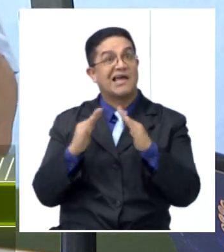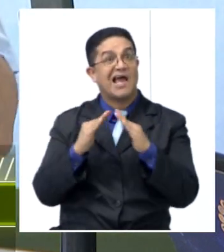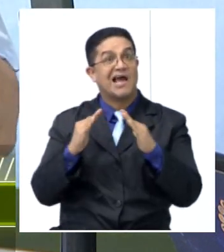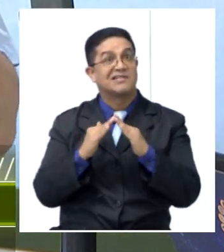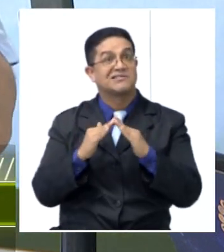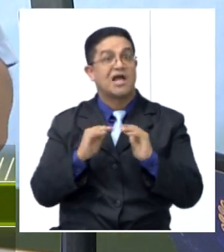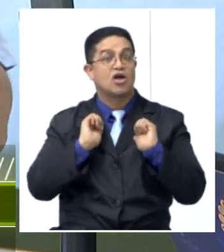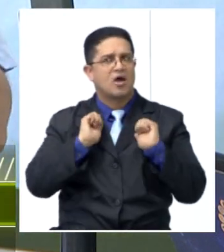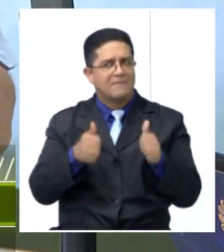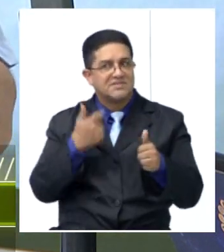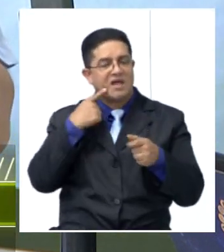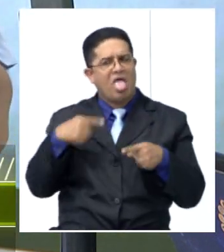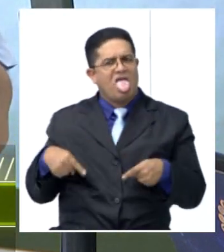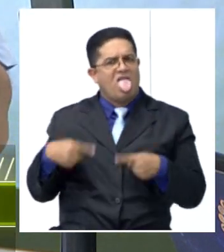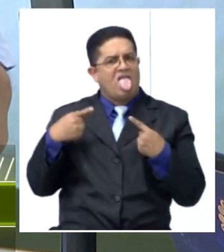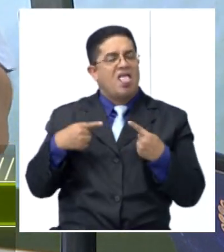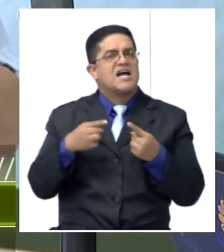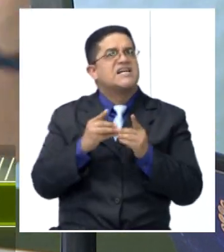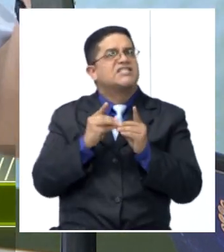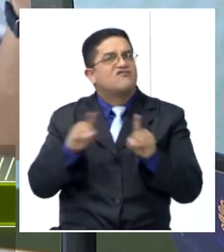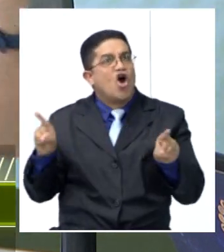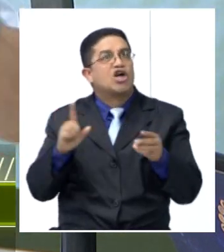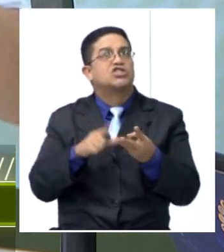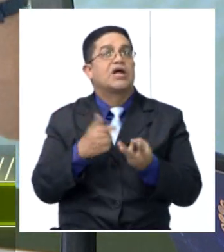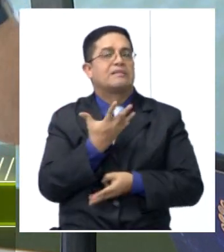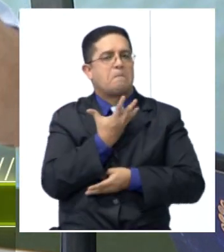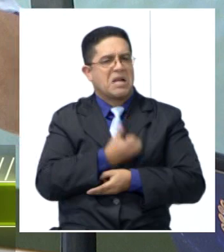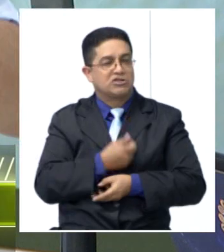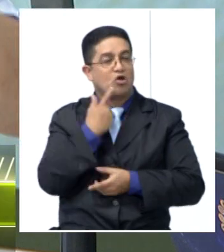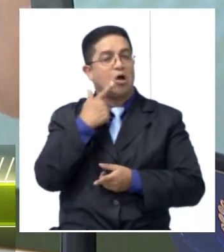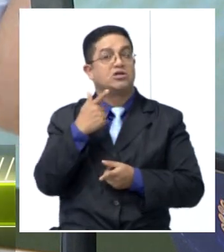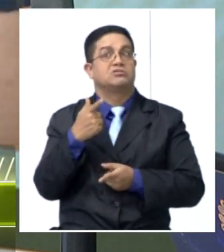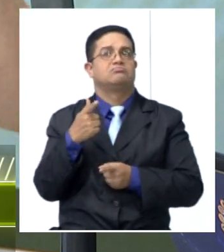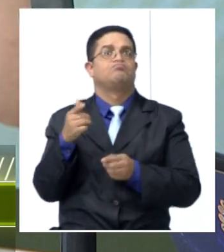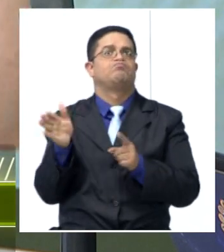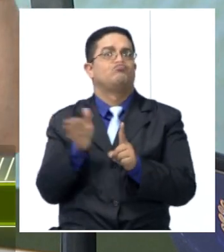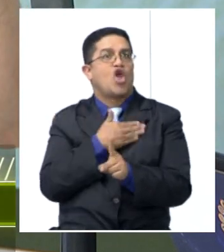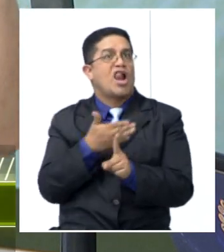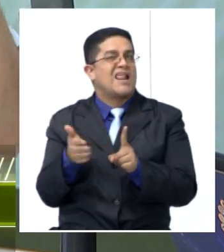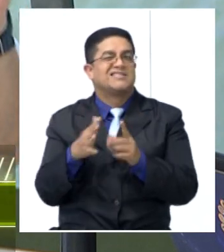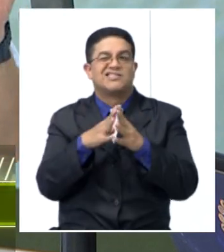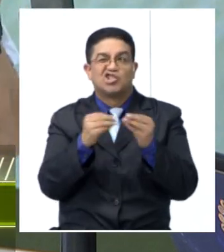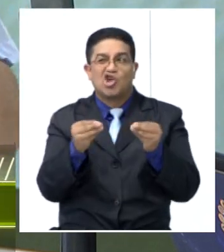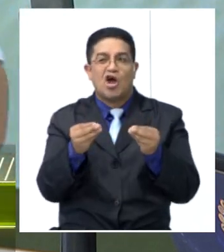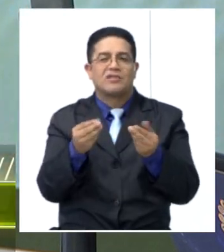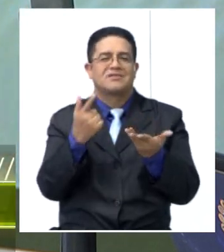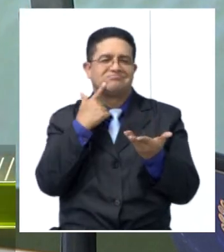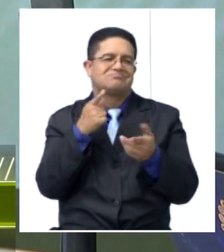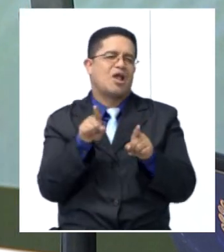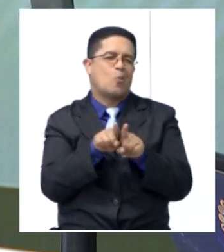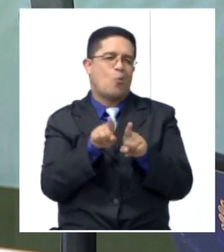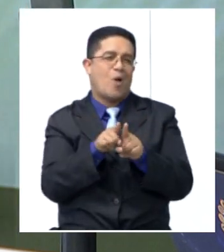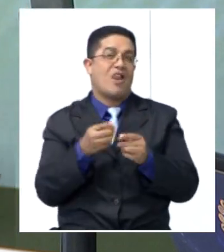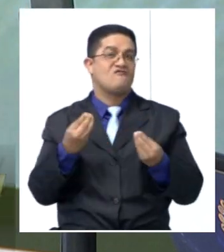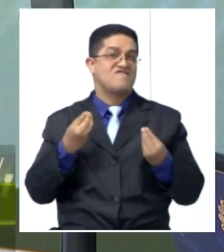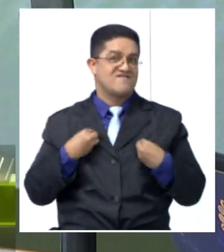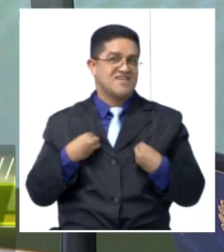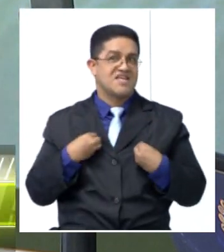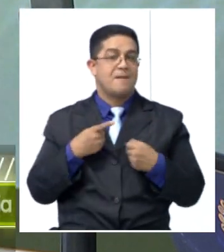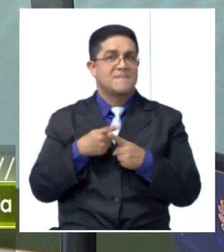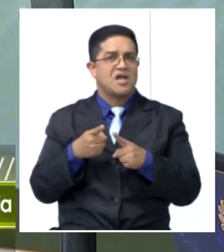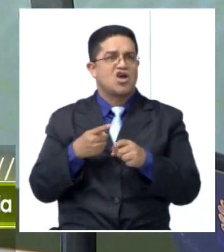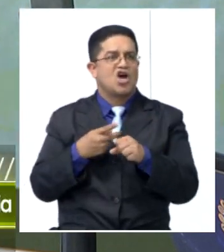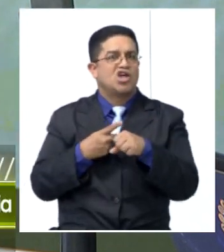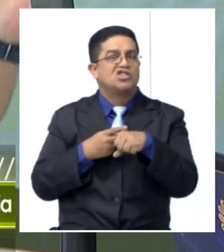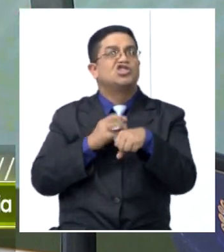incrementaron los divorcios, las depresiones, la violencia intrafamiliar, todo. No es lo mismo vivir esporádicamente con alguien que vivir 24/7